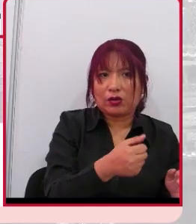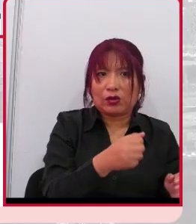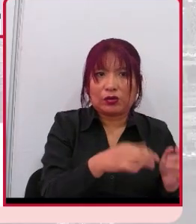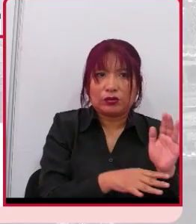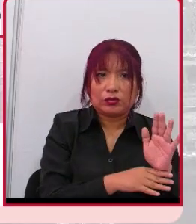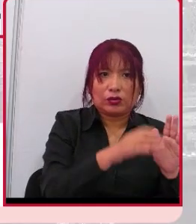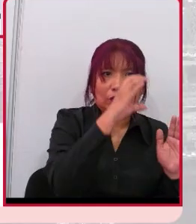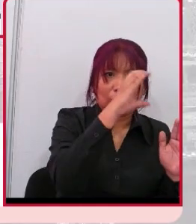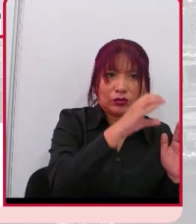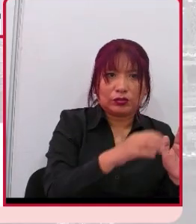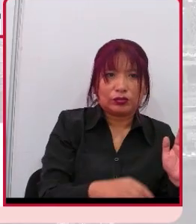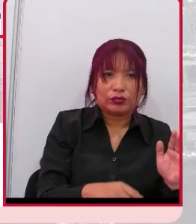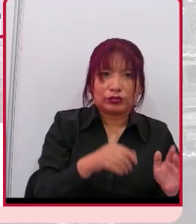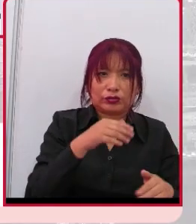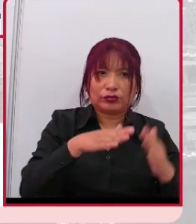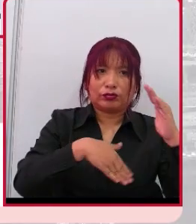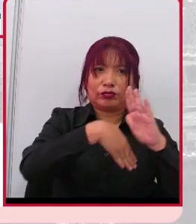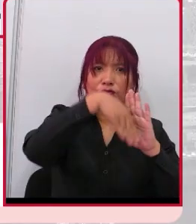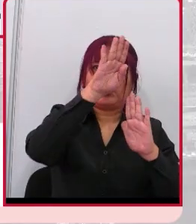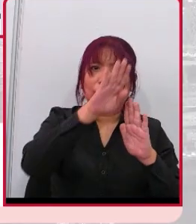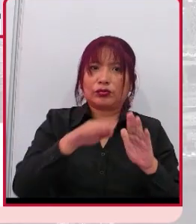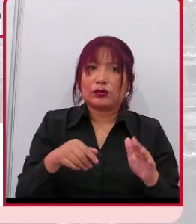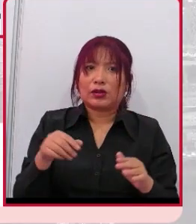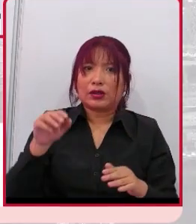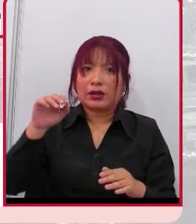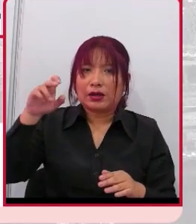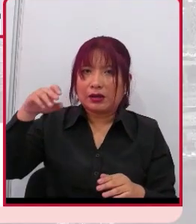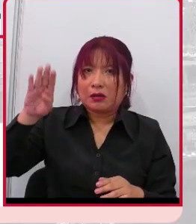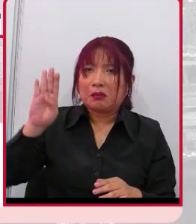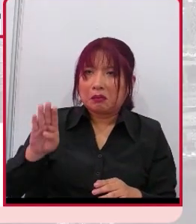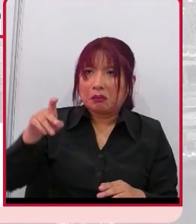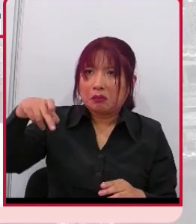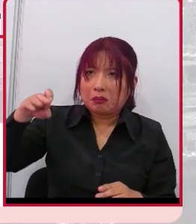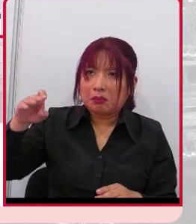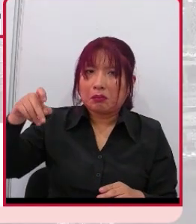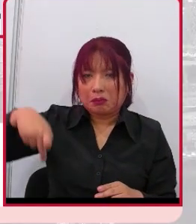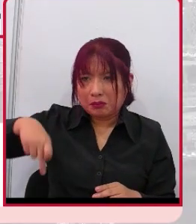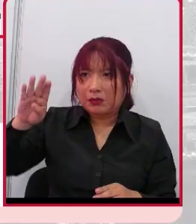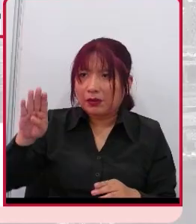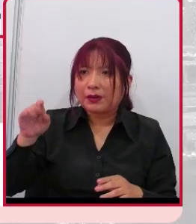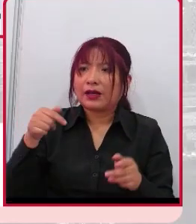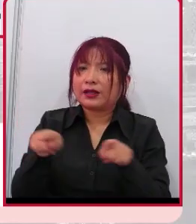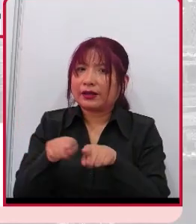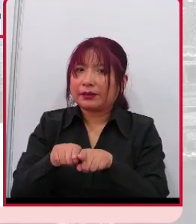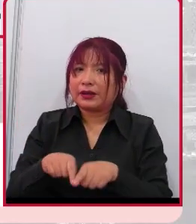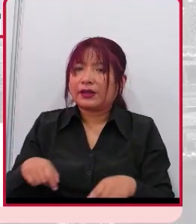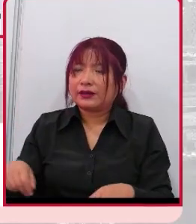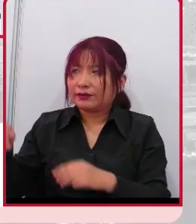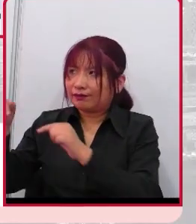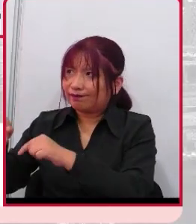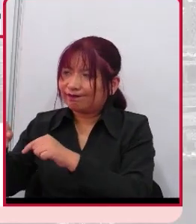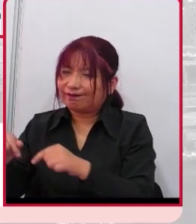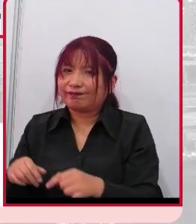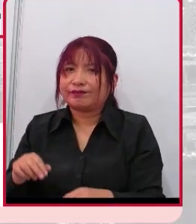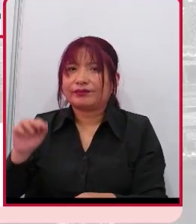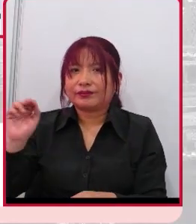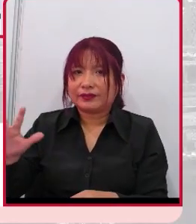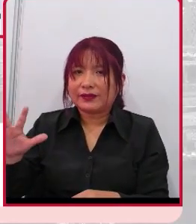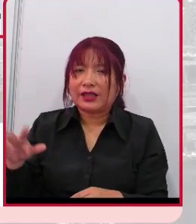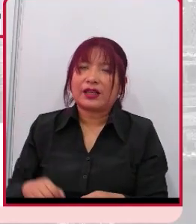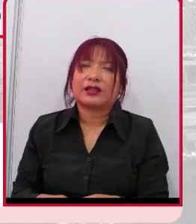ese concentrado. En Brocal sí, 8%. Sin embargo, con este mineral de este posible dominio número